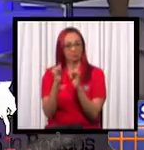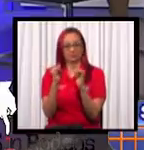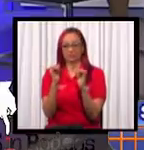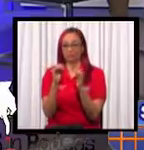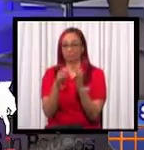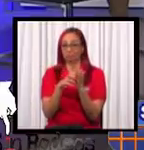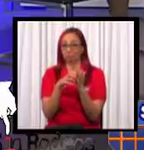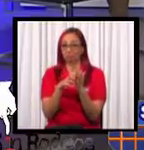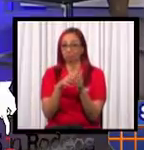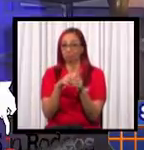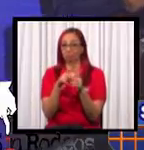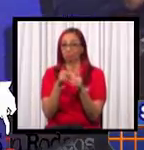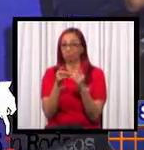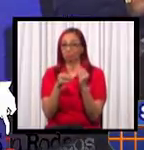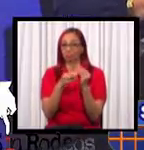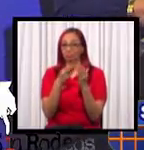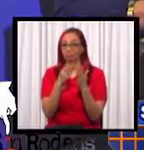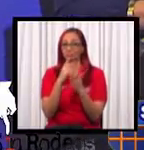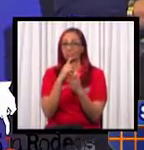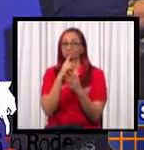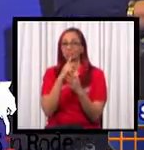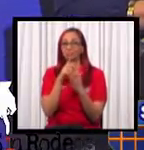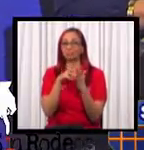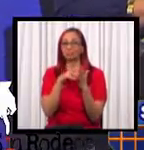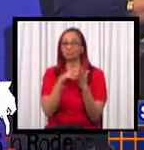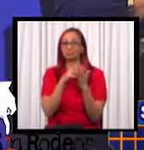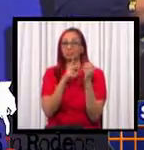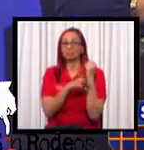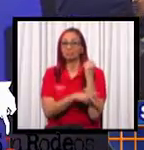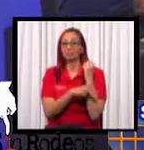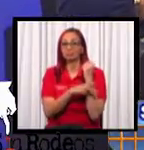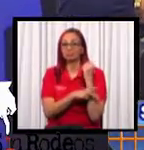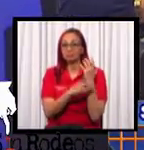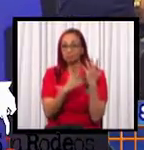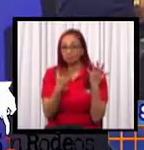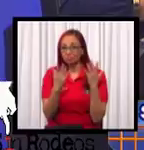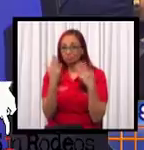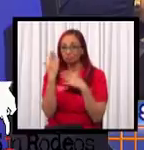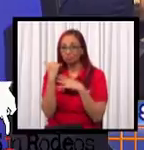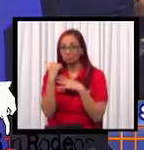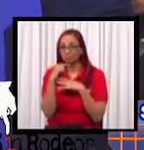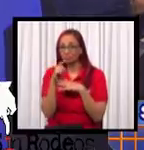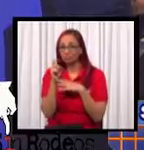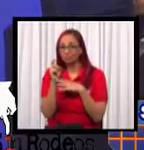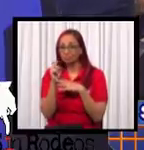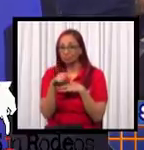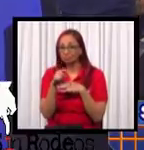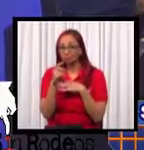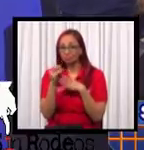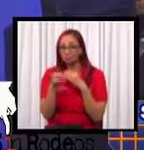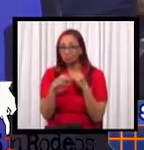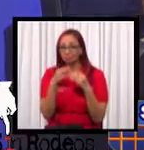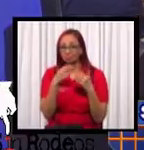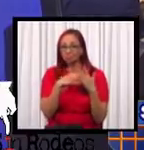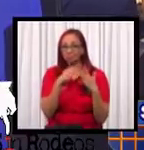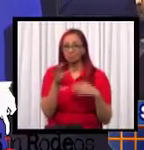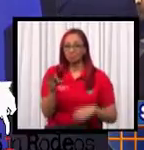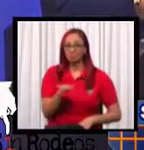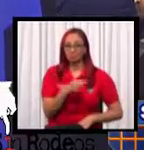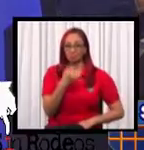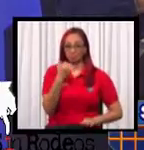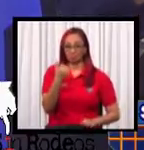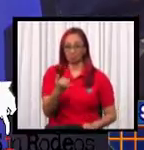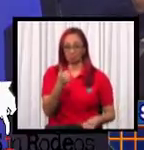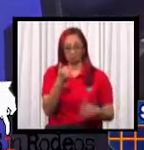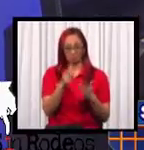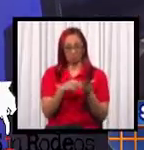es la producción real de arroz en nuestro país y por qué se necesita en alguna medida ahorita con este decreto